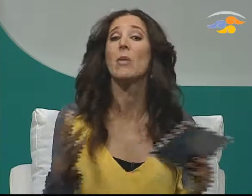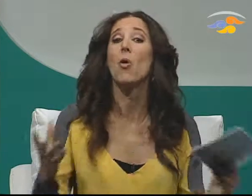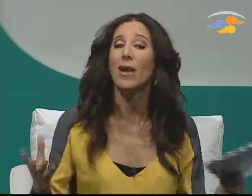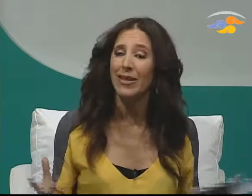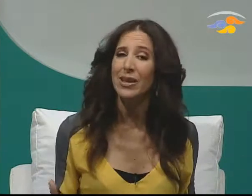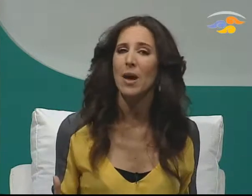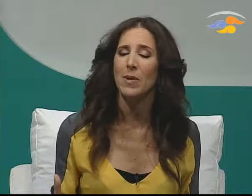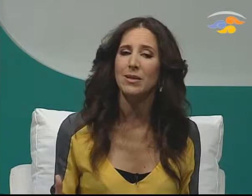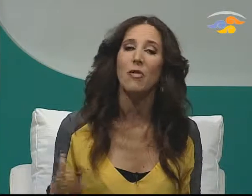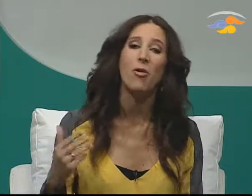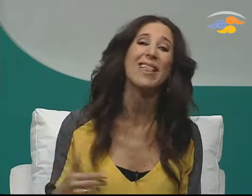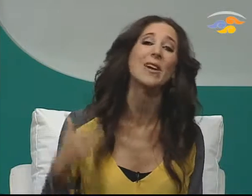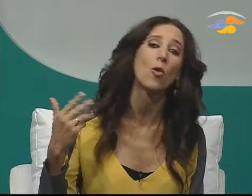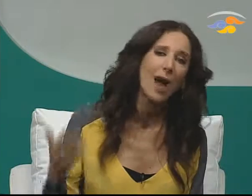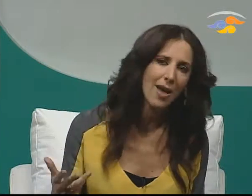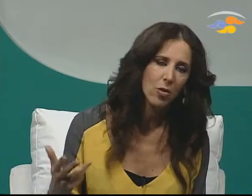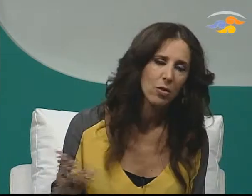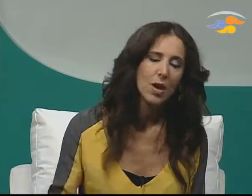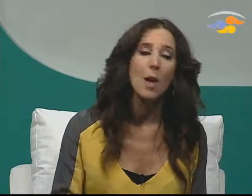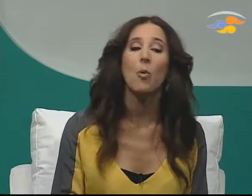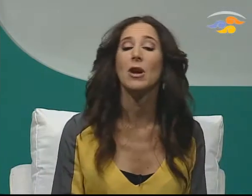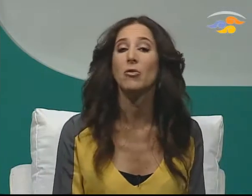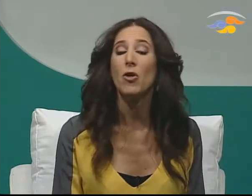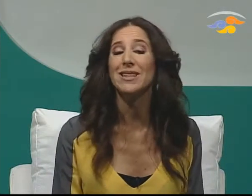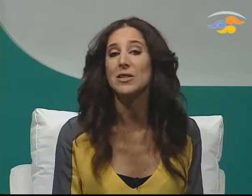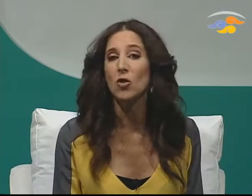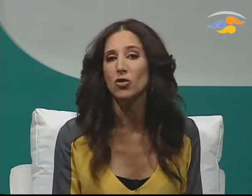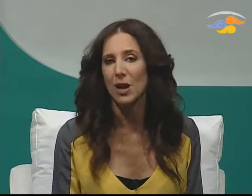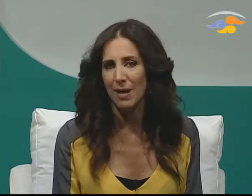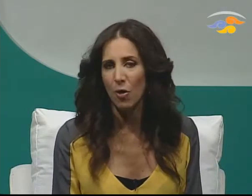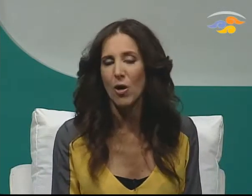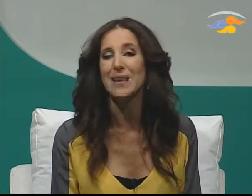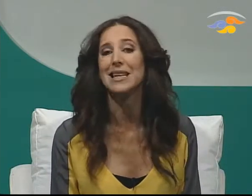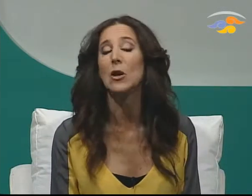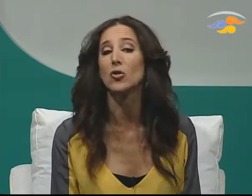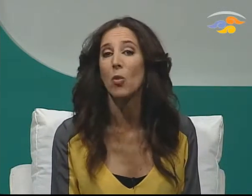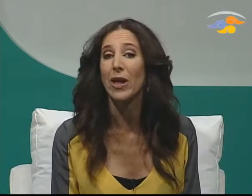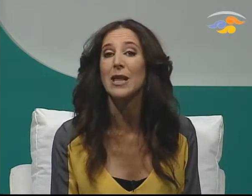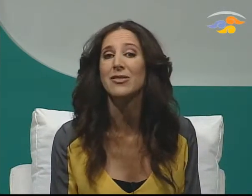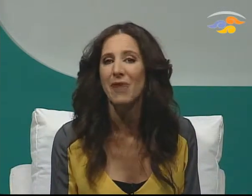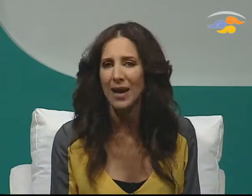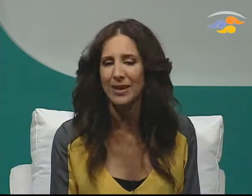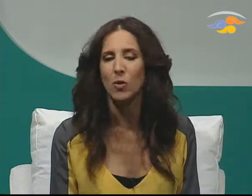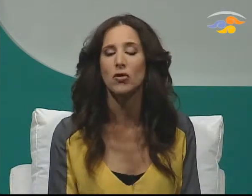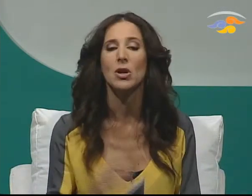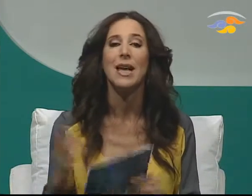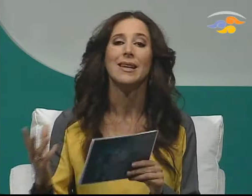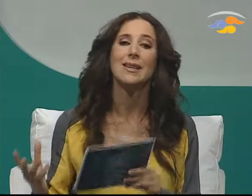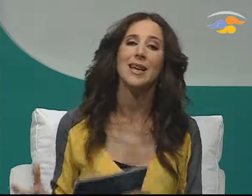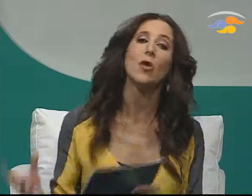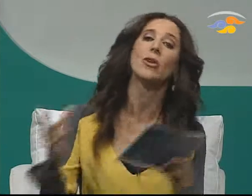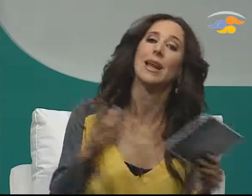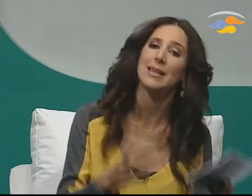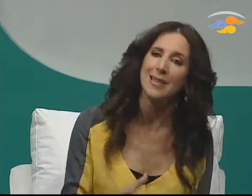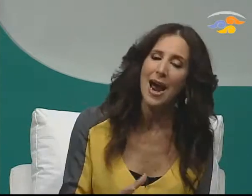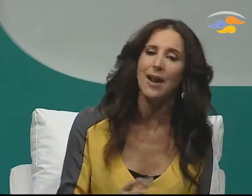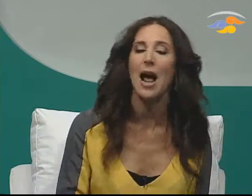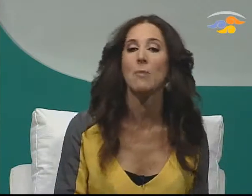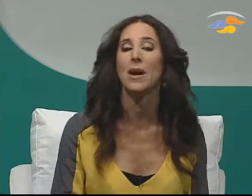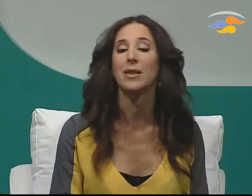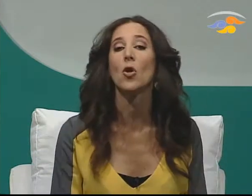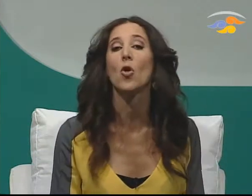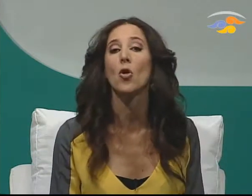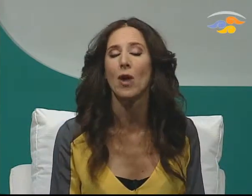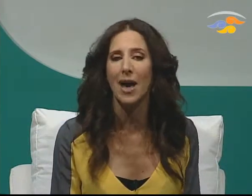elegido democráticamente, fue derrocado por las fuerzas conservadoras y los poderes fácticos que hicieron regresar